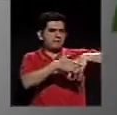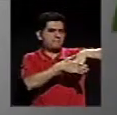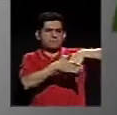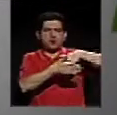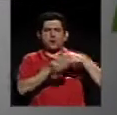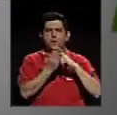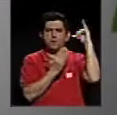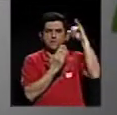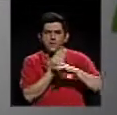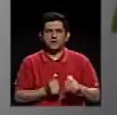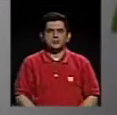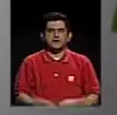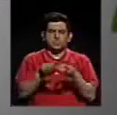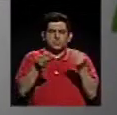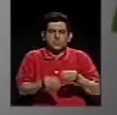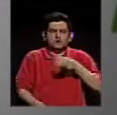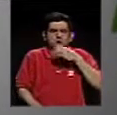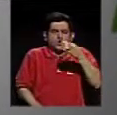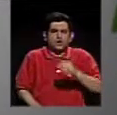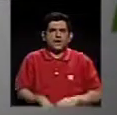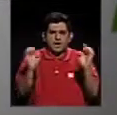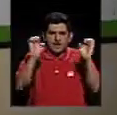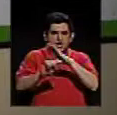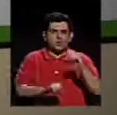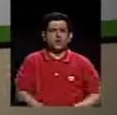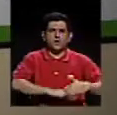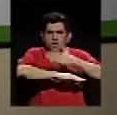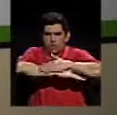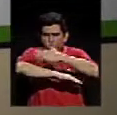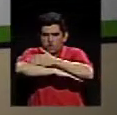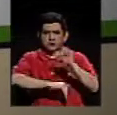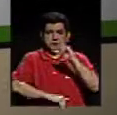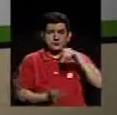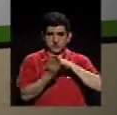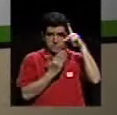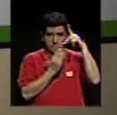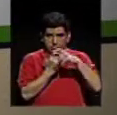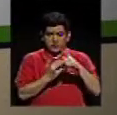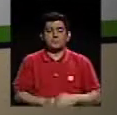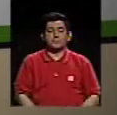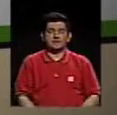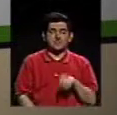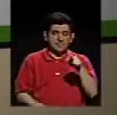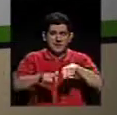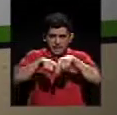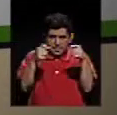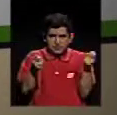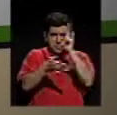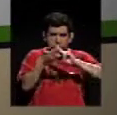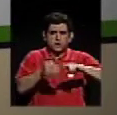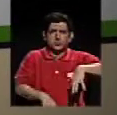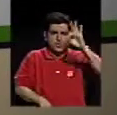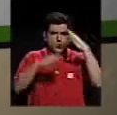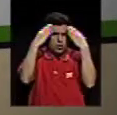a proyectos de geotermia y de zonas costeras. También en esta edición del semanario Universidad usted puede encontrar